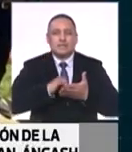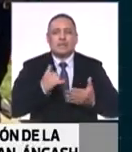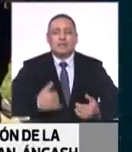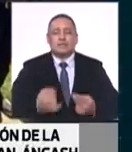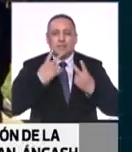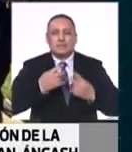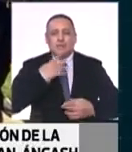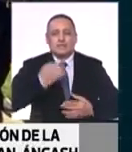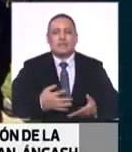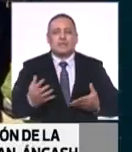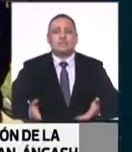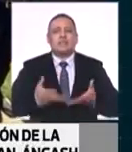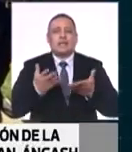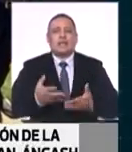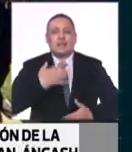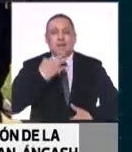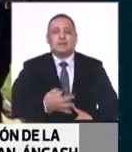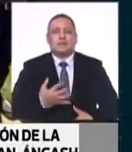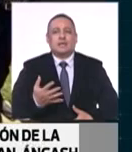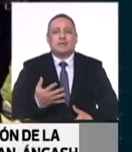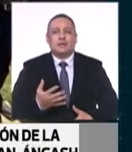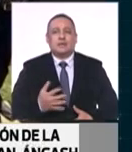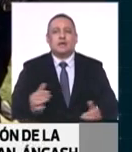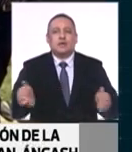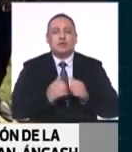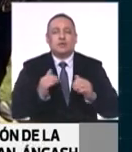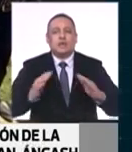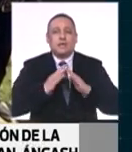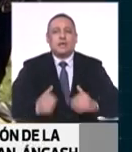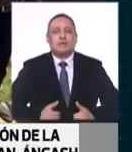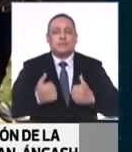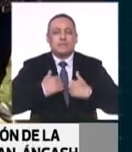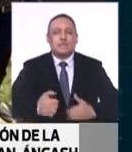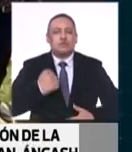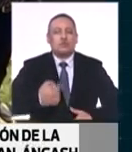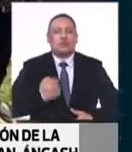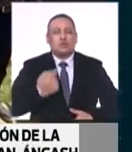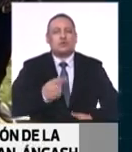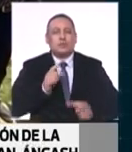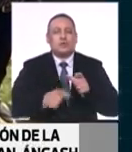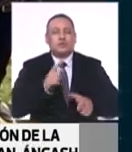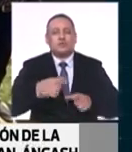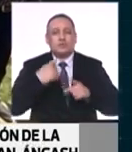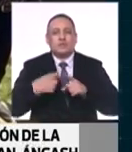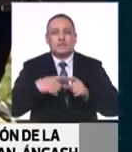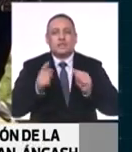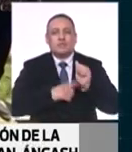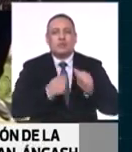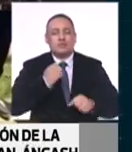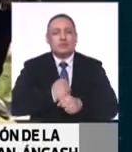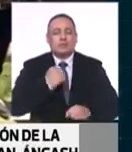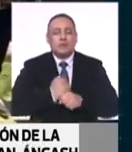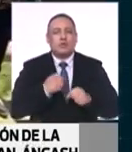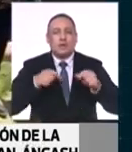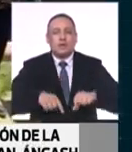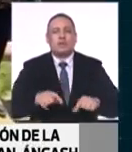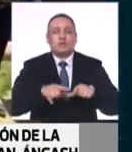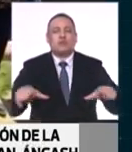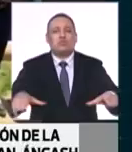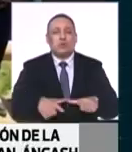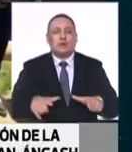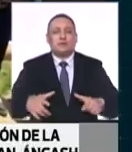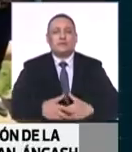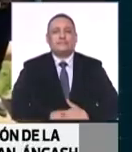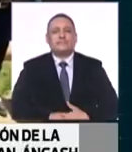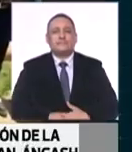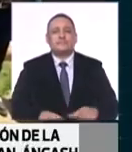se va a llevar la realidad, la vivencia de día a día de nuestros hermanos campesinos de acá, de nuestra zona,